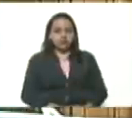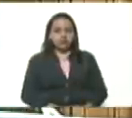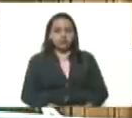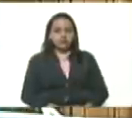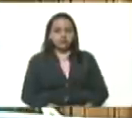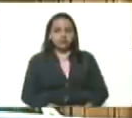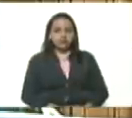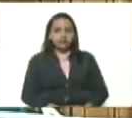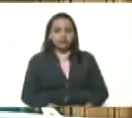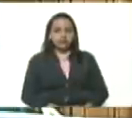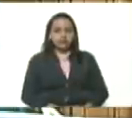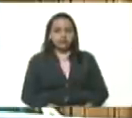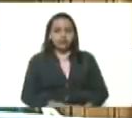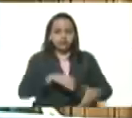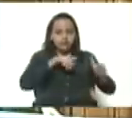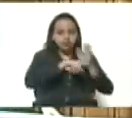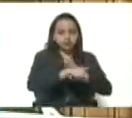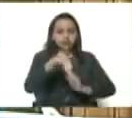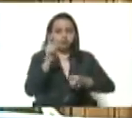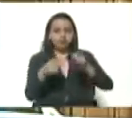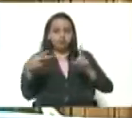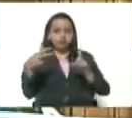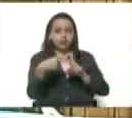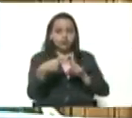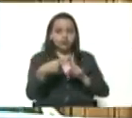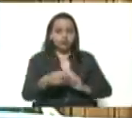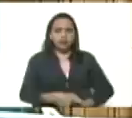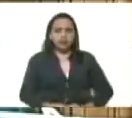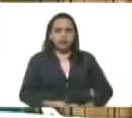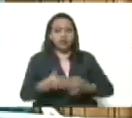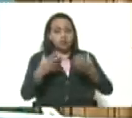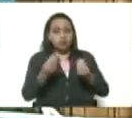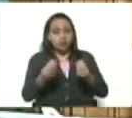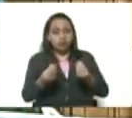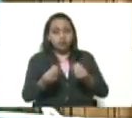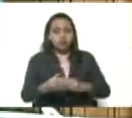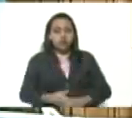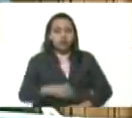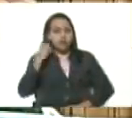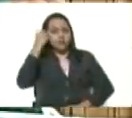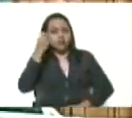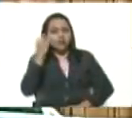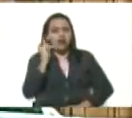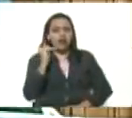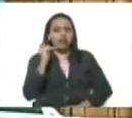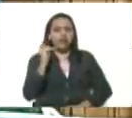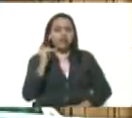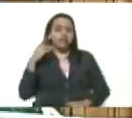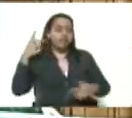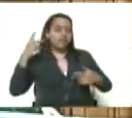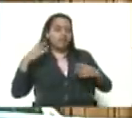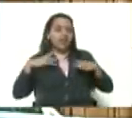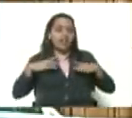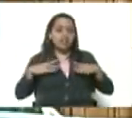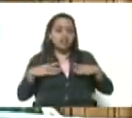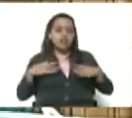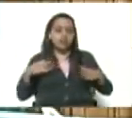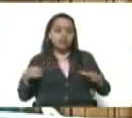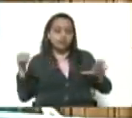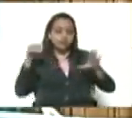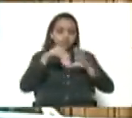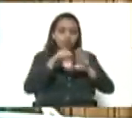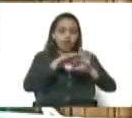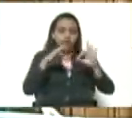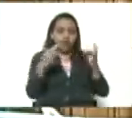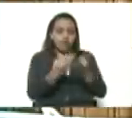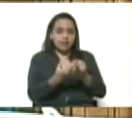a algunos hoteles, y muchos de ellos creían que estaban de vacaciones, se traían la familia al hotel, o